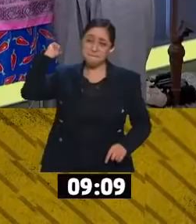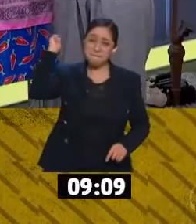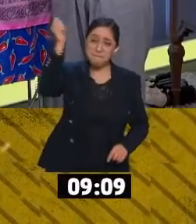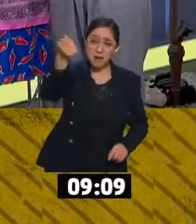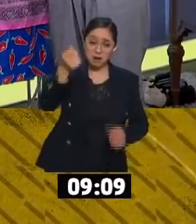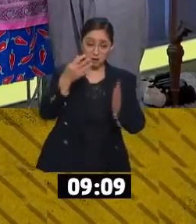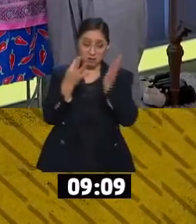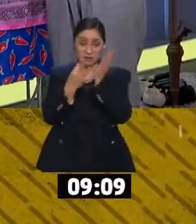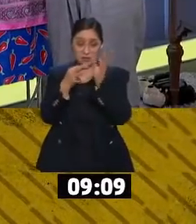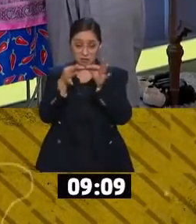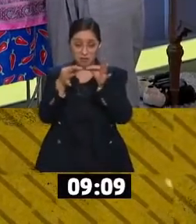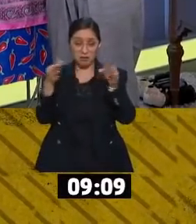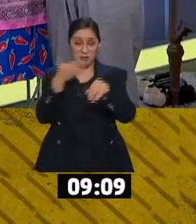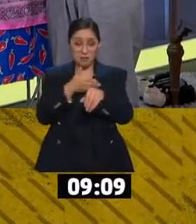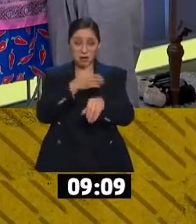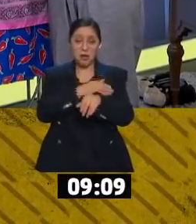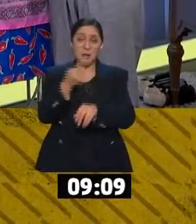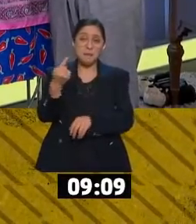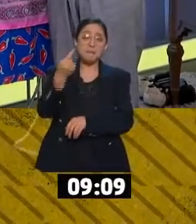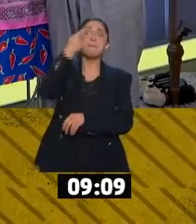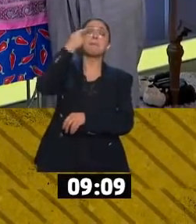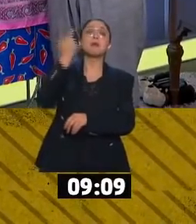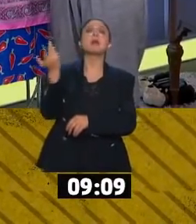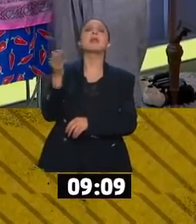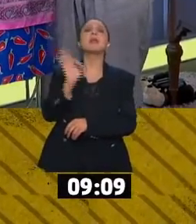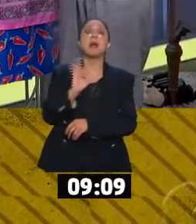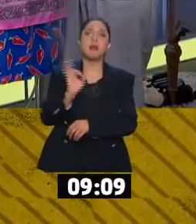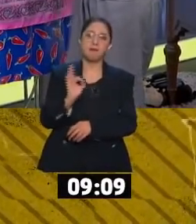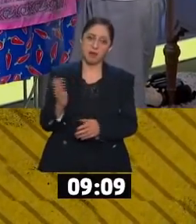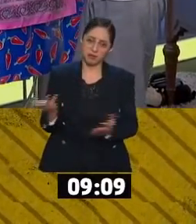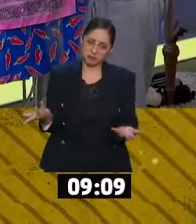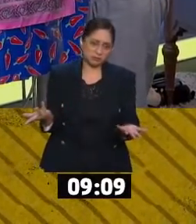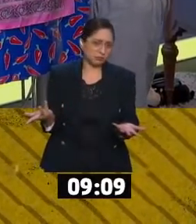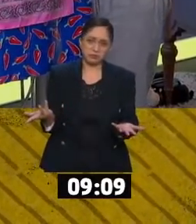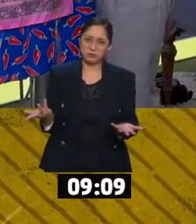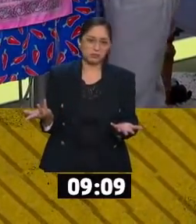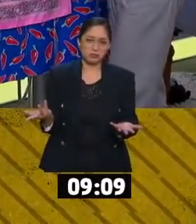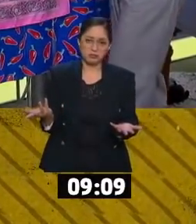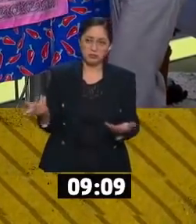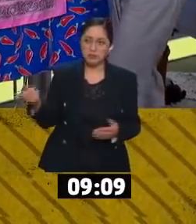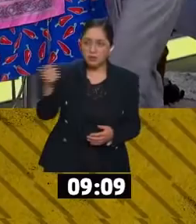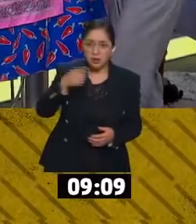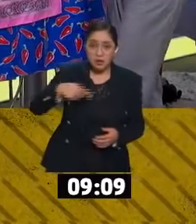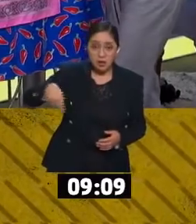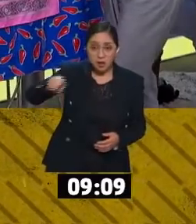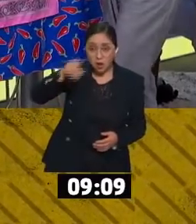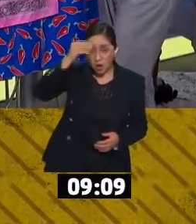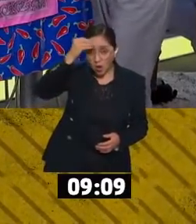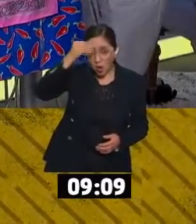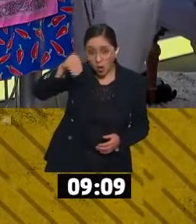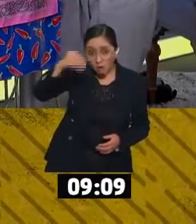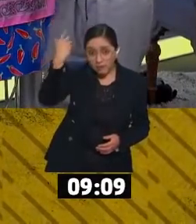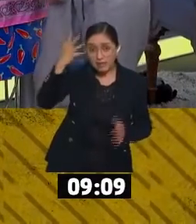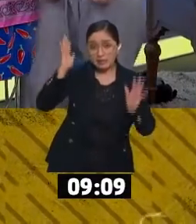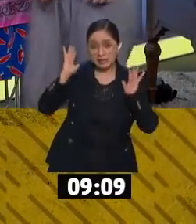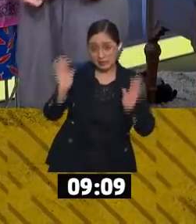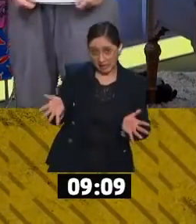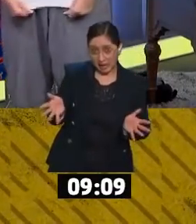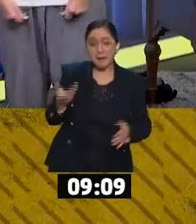cosa. Yo le voy a contar que ya se les olvidó, pero en la alcaldía Sí.